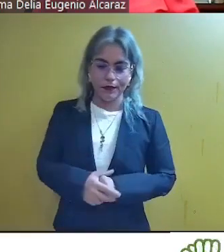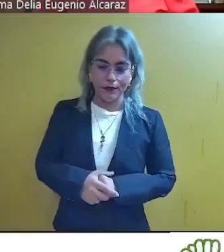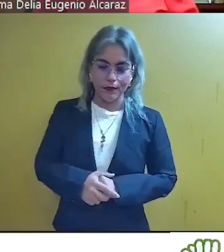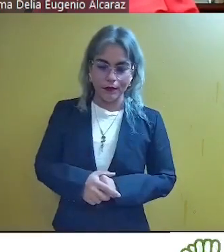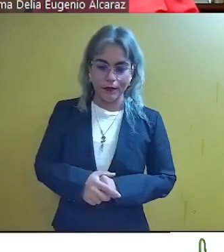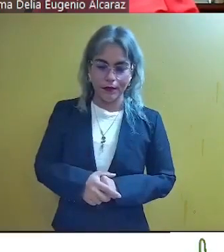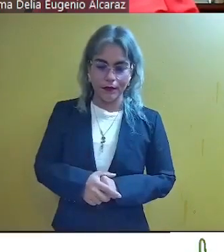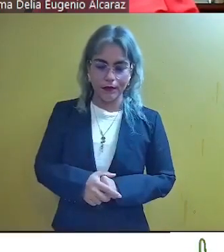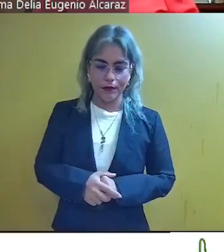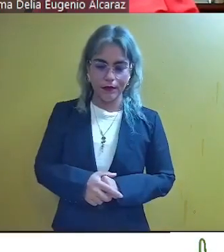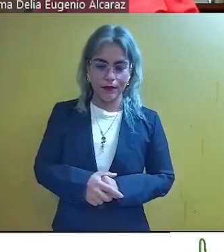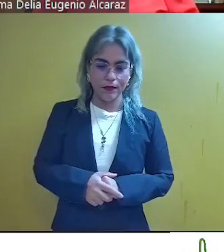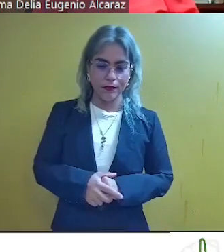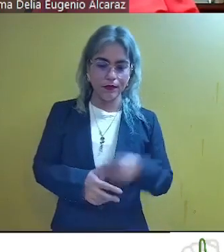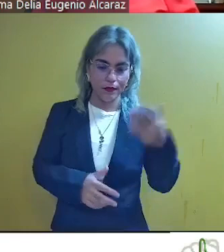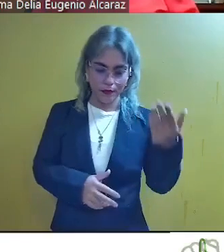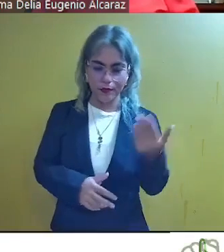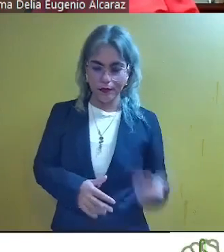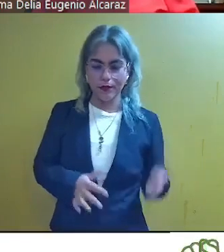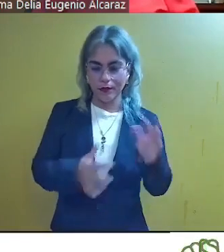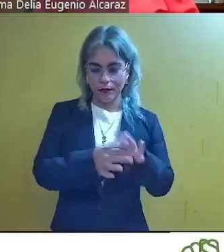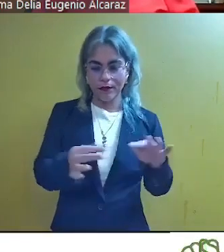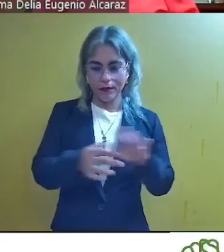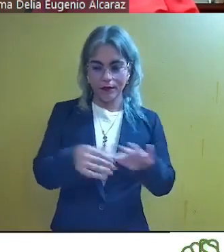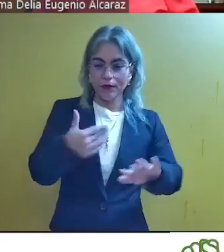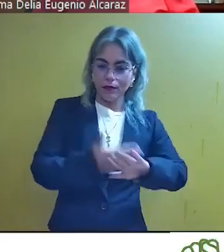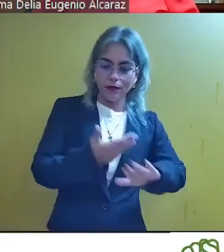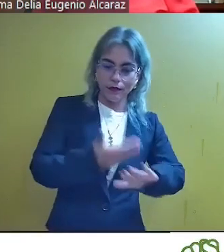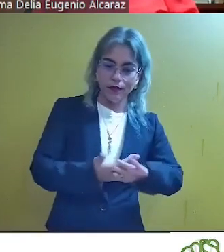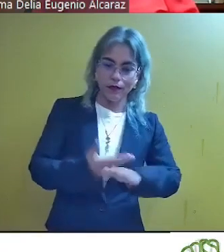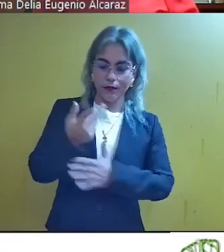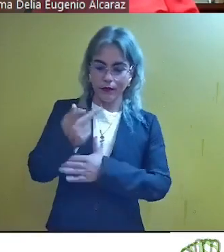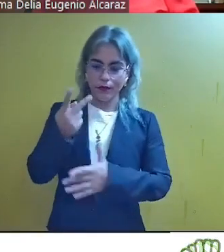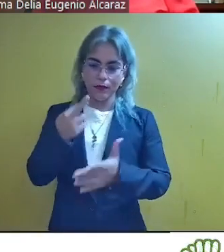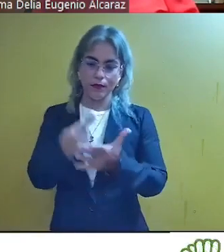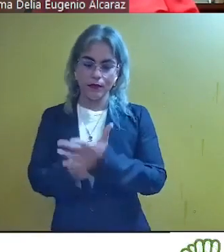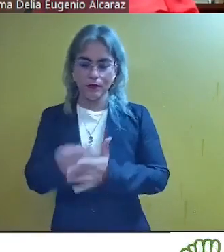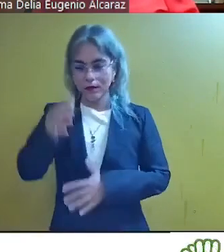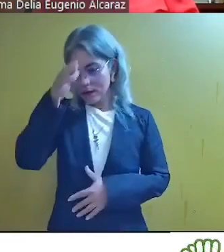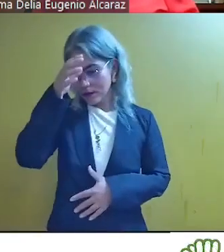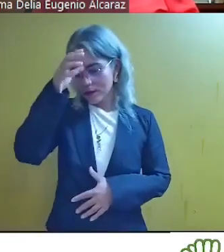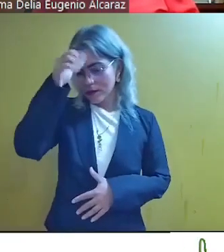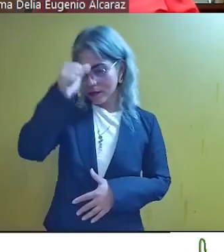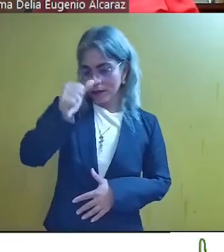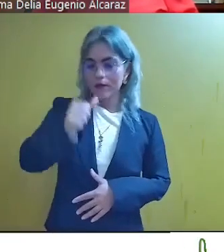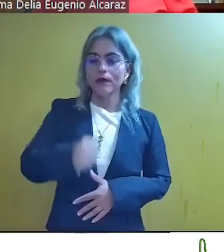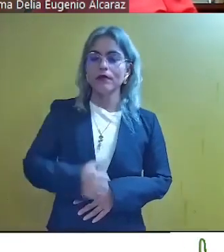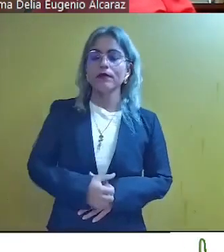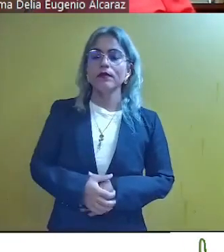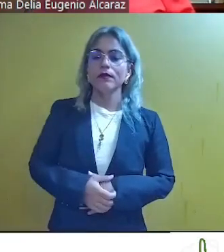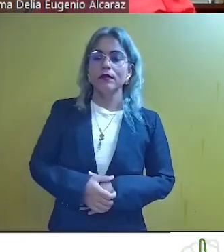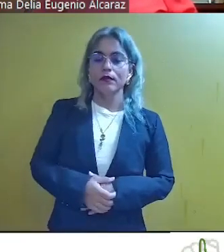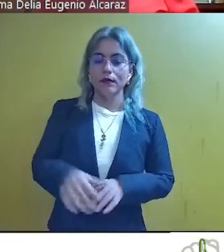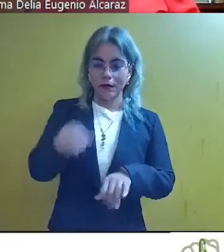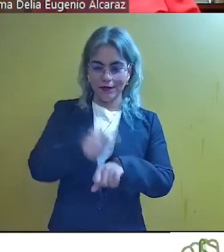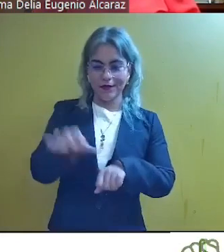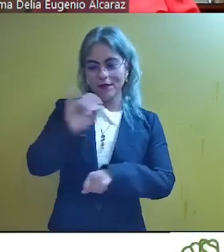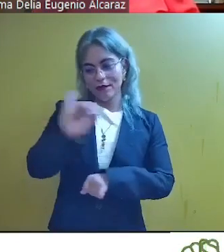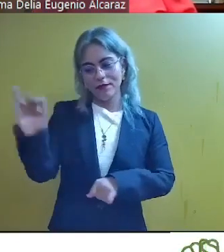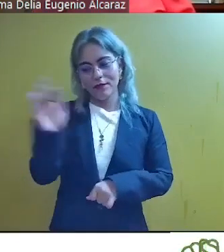Contrario a lo que considera la parte actora en sus motivos de agravios, el proyecto establece que el acuerdo de ratificación número 077,